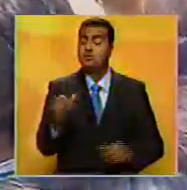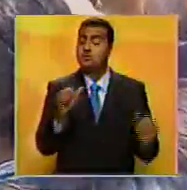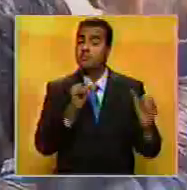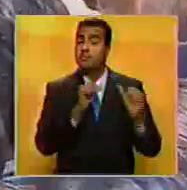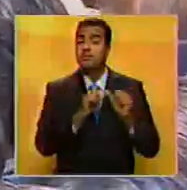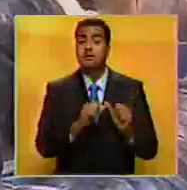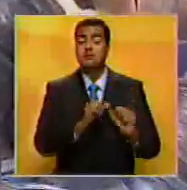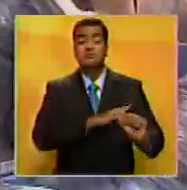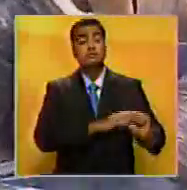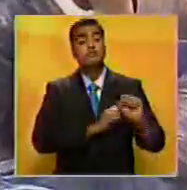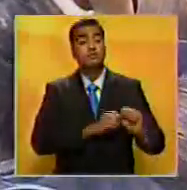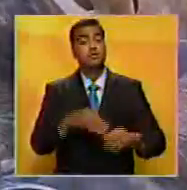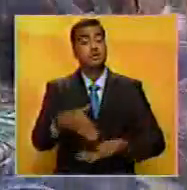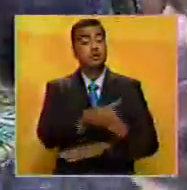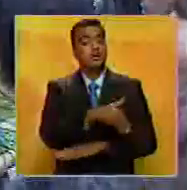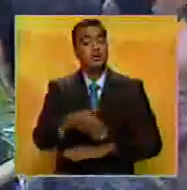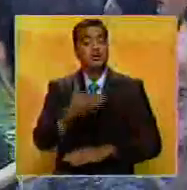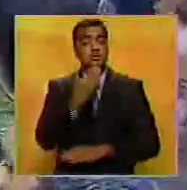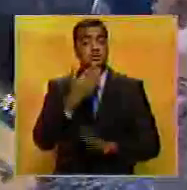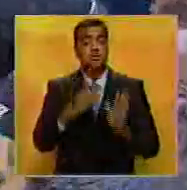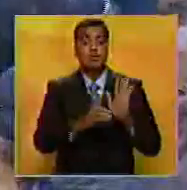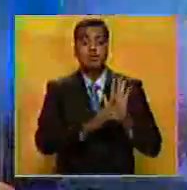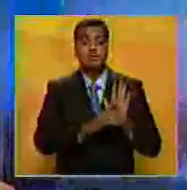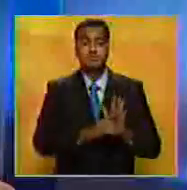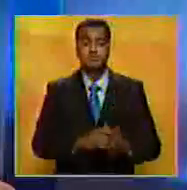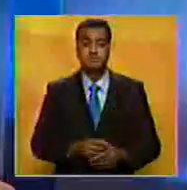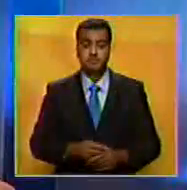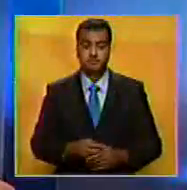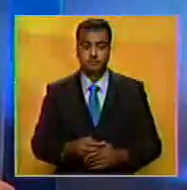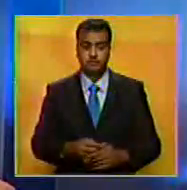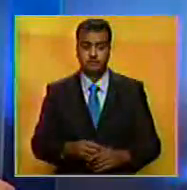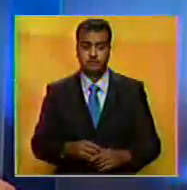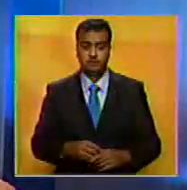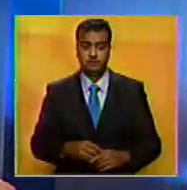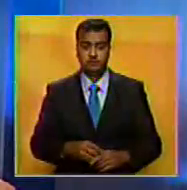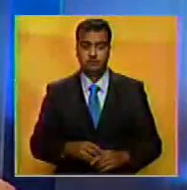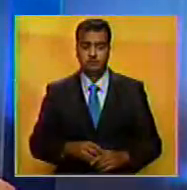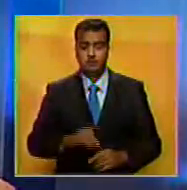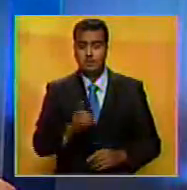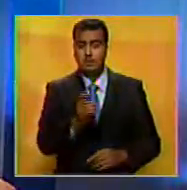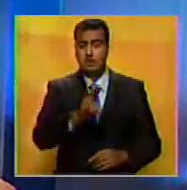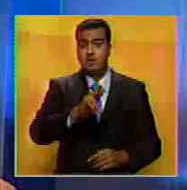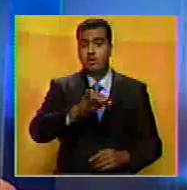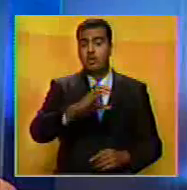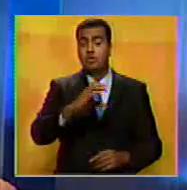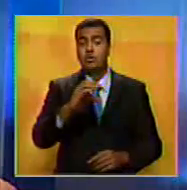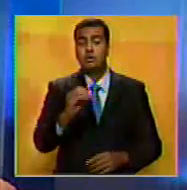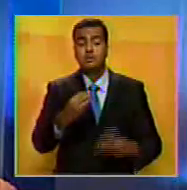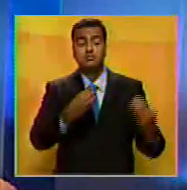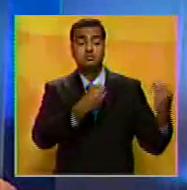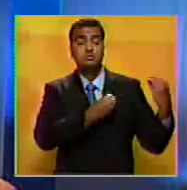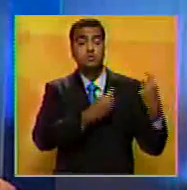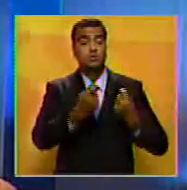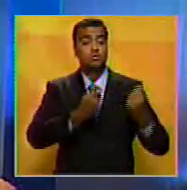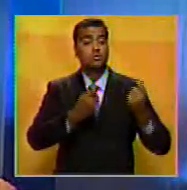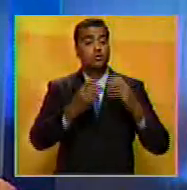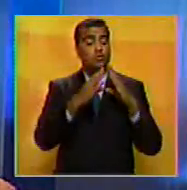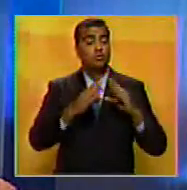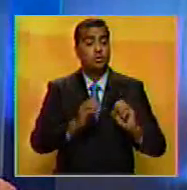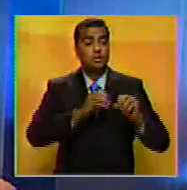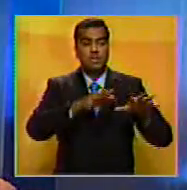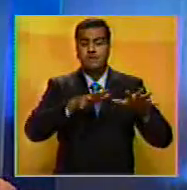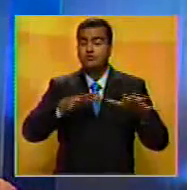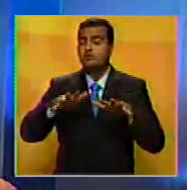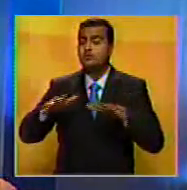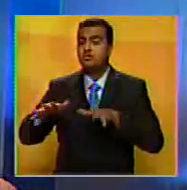mantendrán firmes en las calles exigiendo sus derechos. En el estado Guárico, el Ejecutivo Regional asumirá el control de la